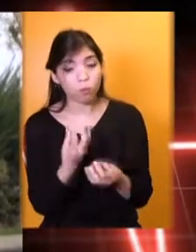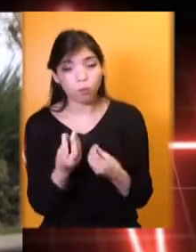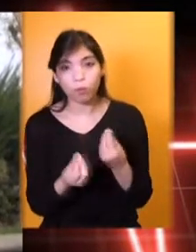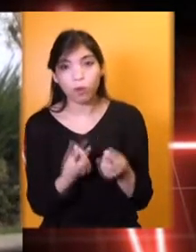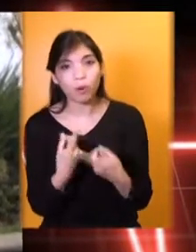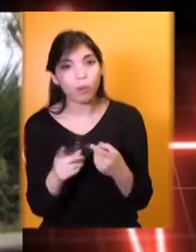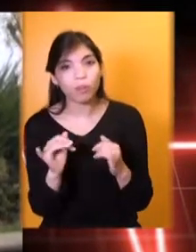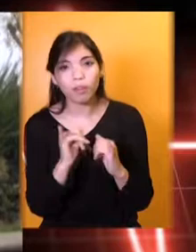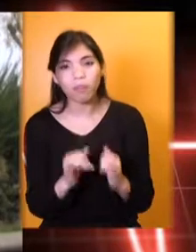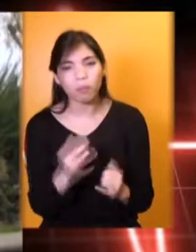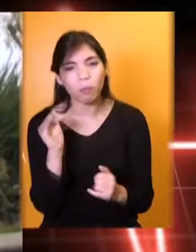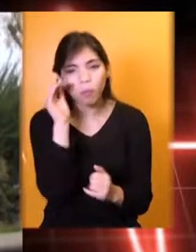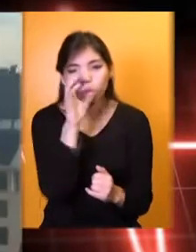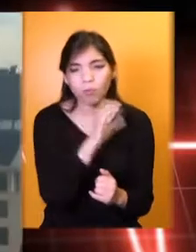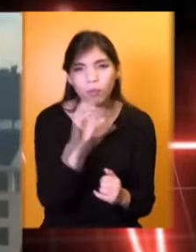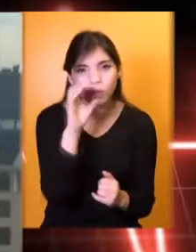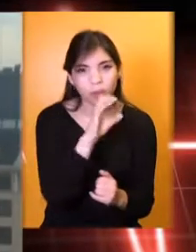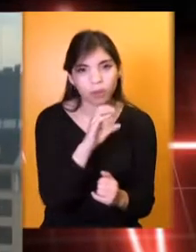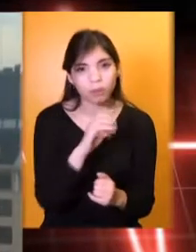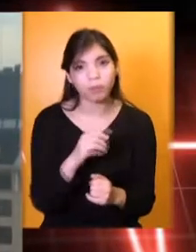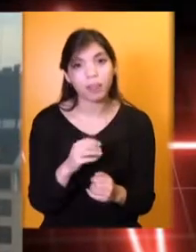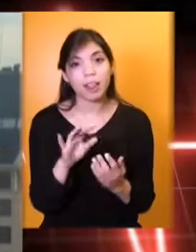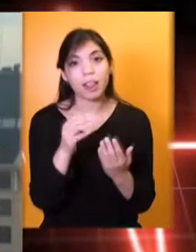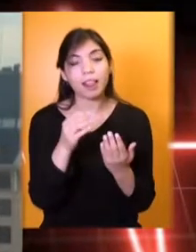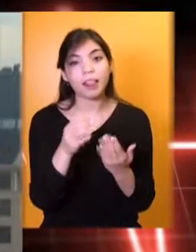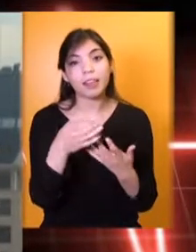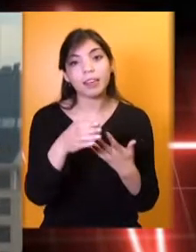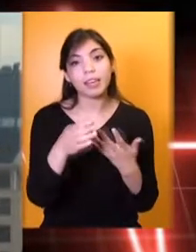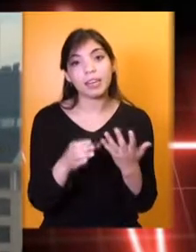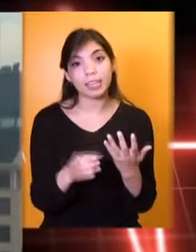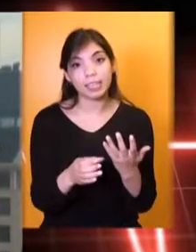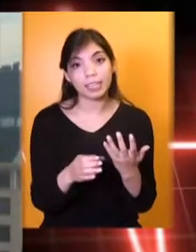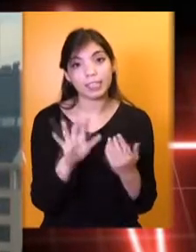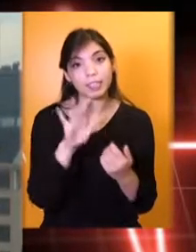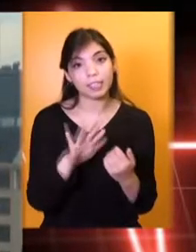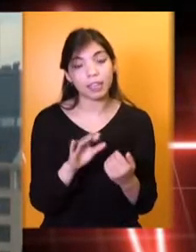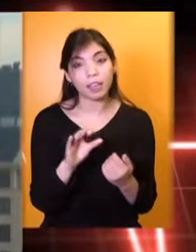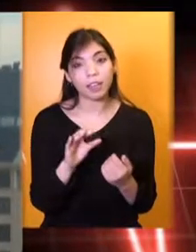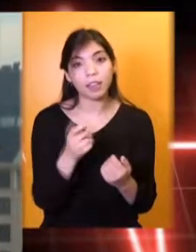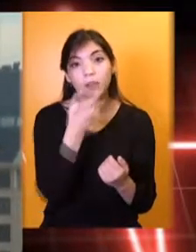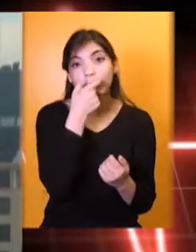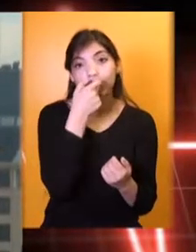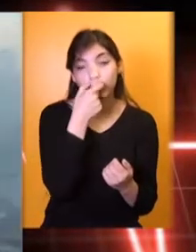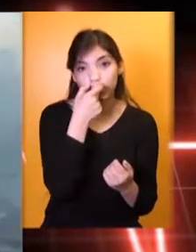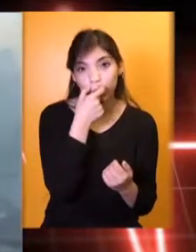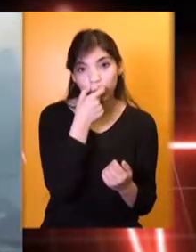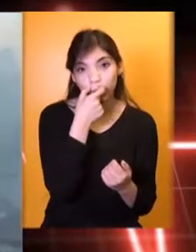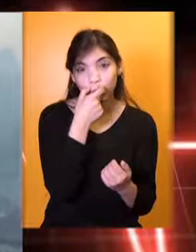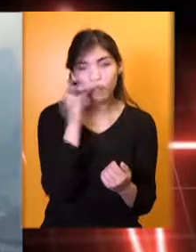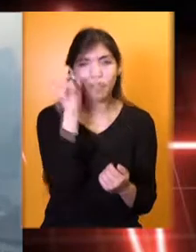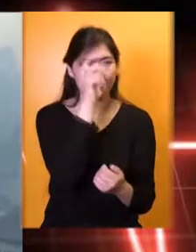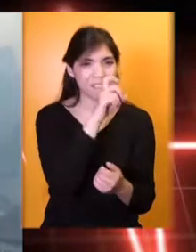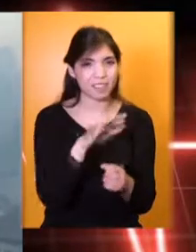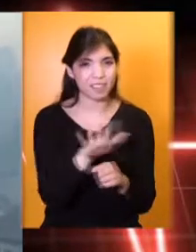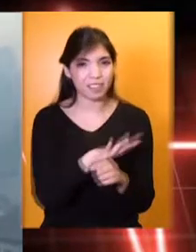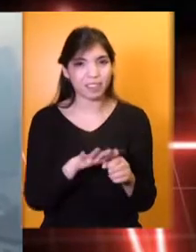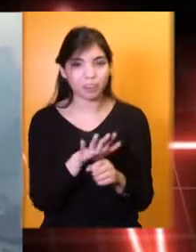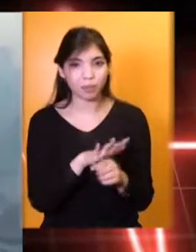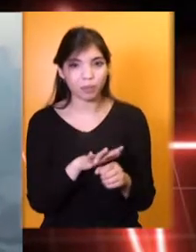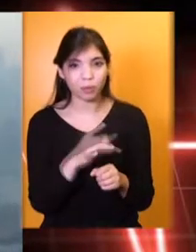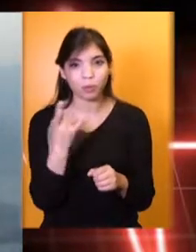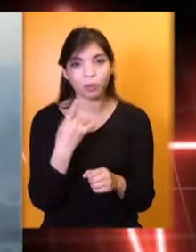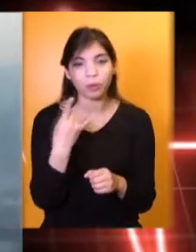de la posibilidad económica de cada familia, lógicamente. Las características geográficas de Osorno siguen siendo un factor más complicado a la hora de las declaraciones